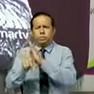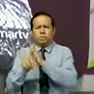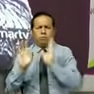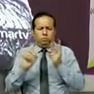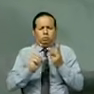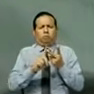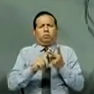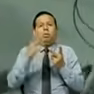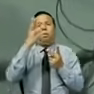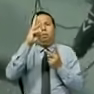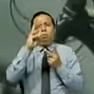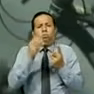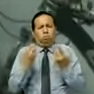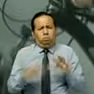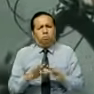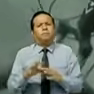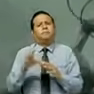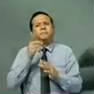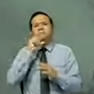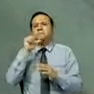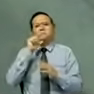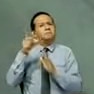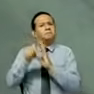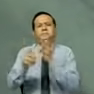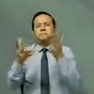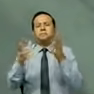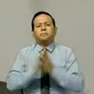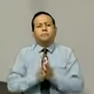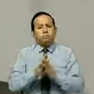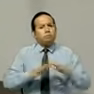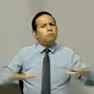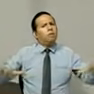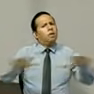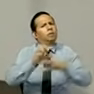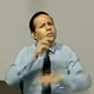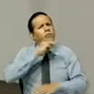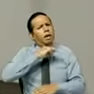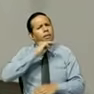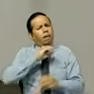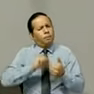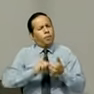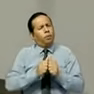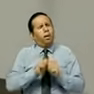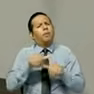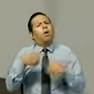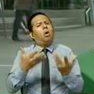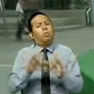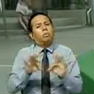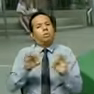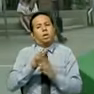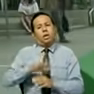personas fallecidas. Que además de delincuencia común, el problema en Manta tiene otro fondo que debe ser tratado a puerta